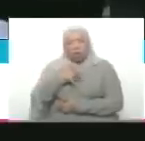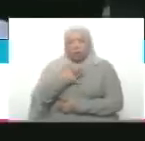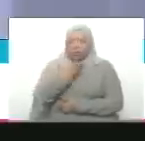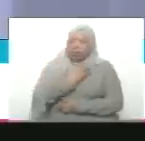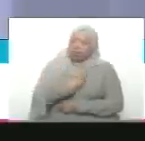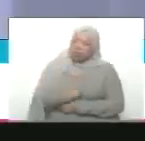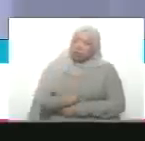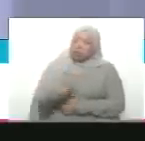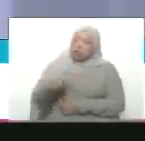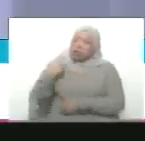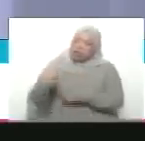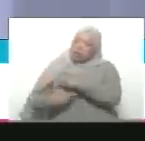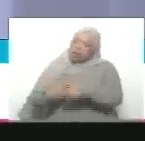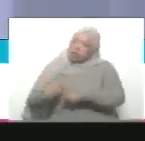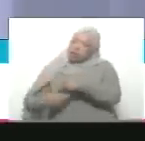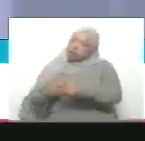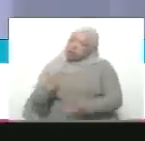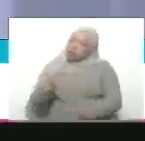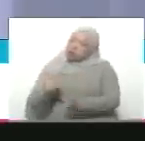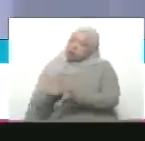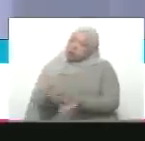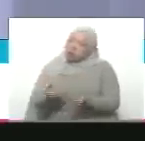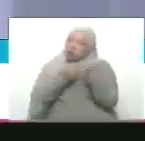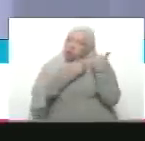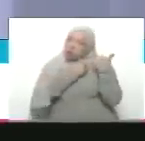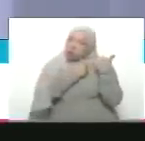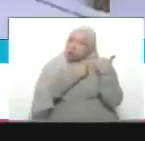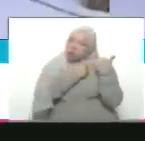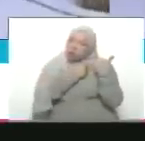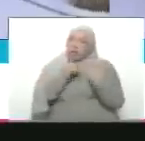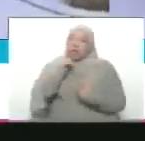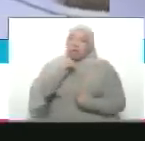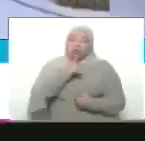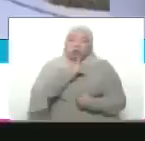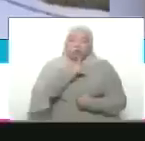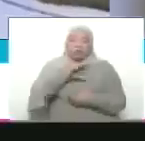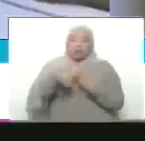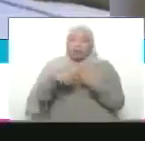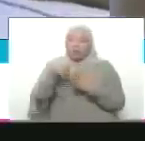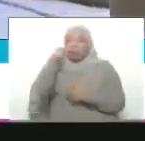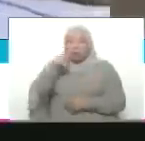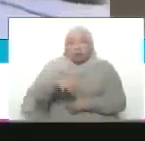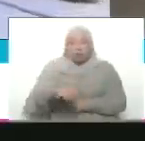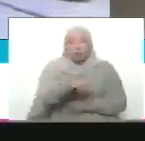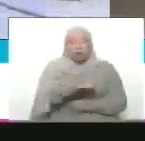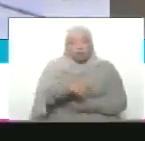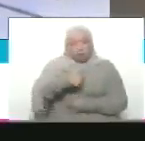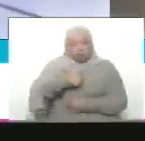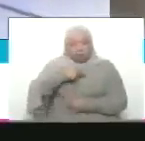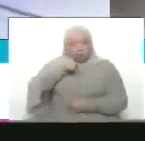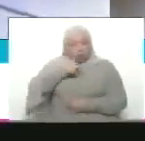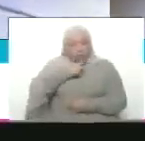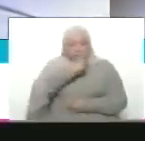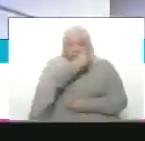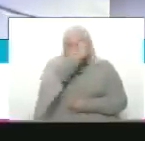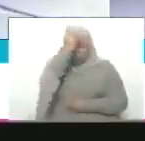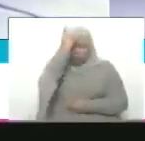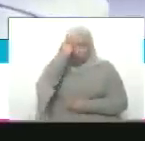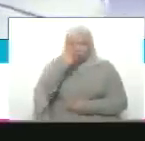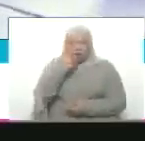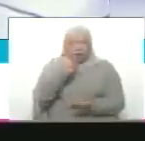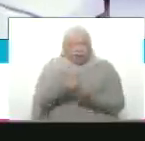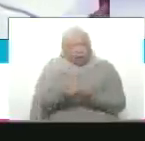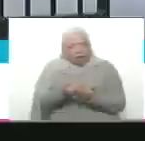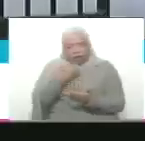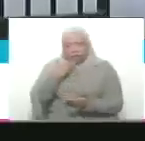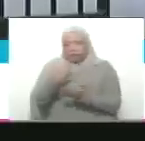pueblo manera que no nos queda sino desde aquí en mi nombre y en el nombre de este pueblo darle las gracias darle las gracias porque hemos visto las caras de alegría de